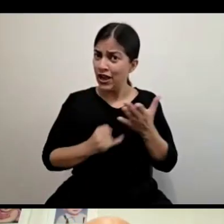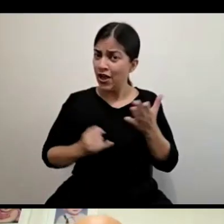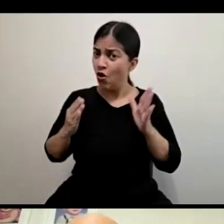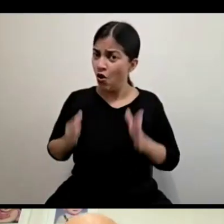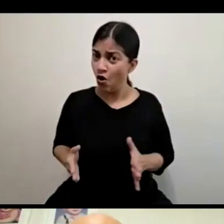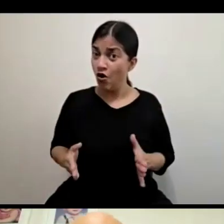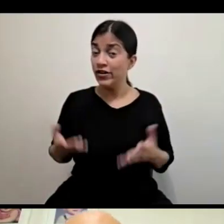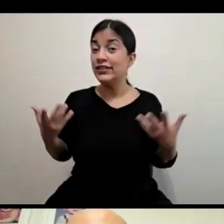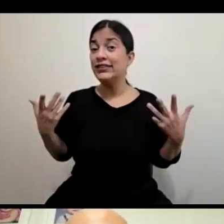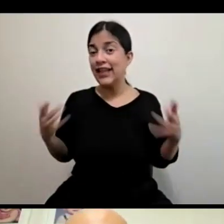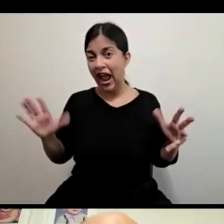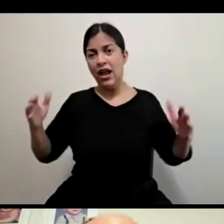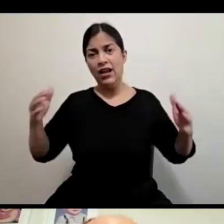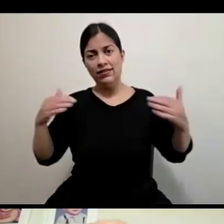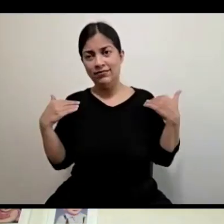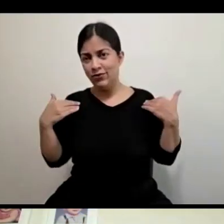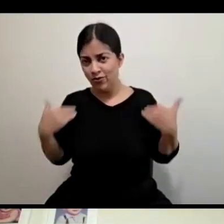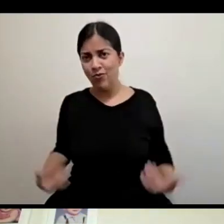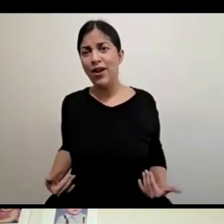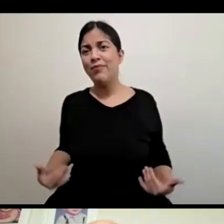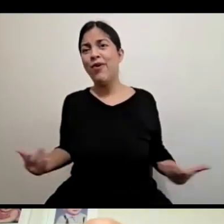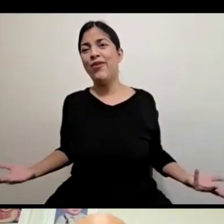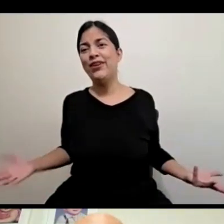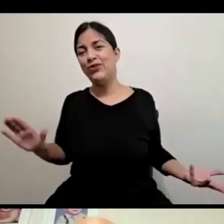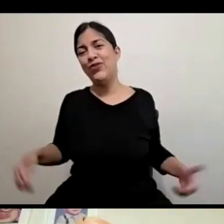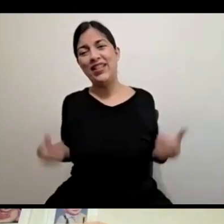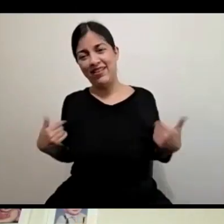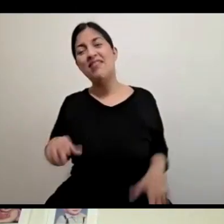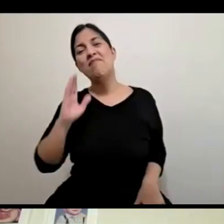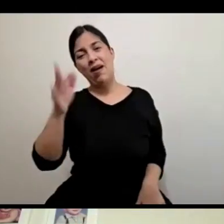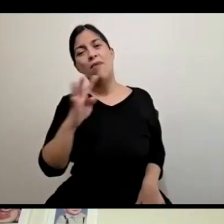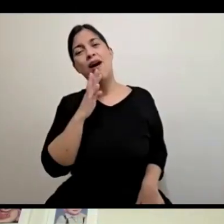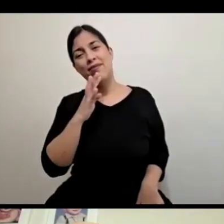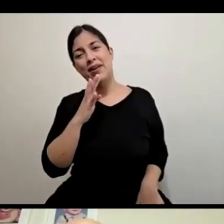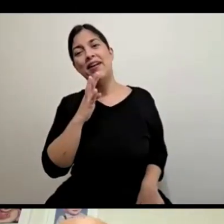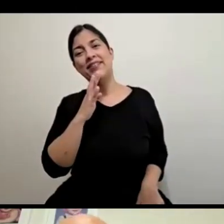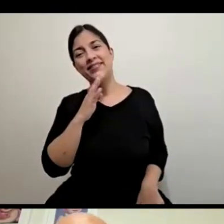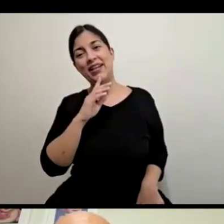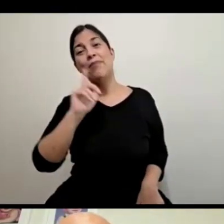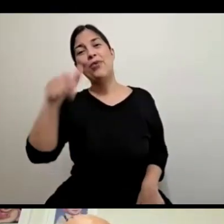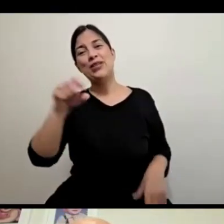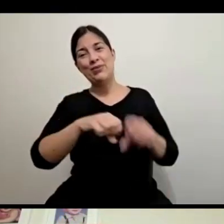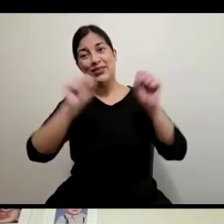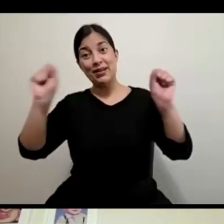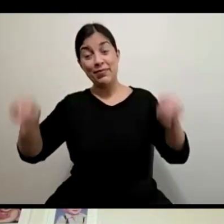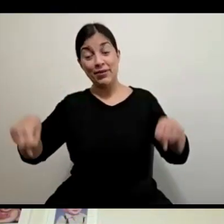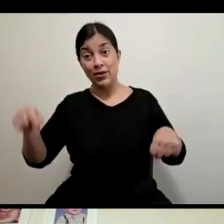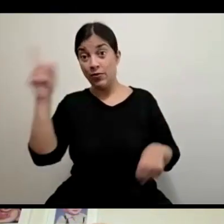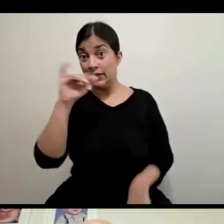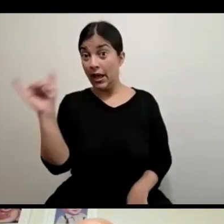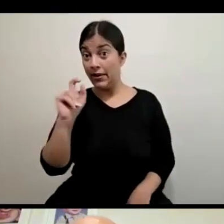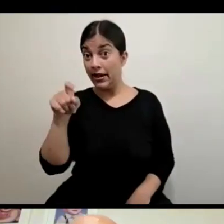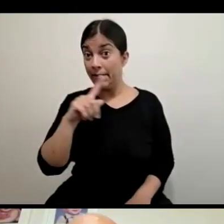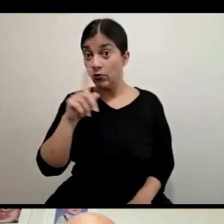en su cuerpo y en su vida, ¿verdad? Porque eso lo vamos a hablar en el próximo segmento, porque también hay que preguntar